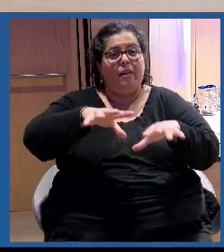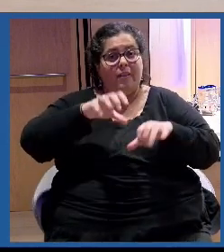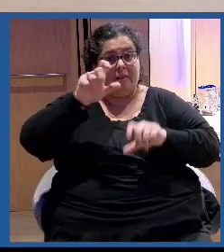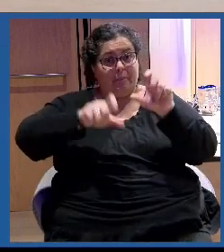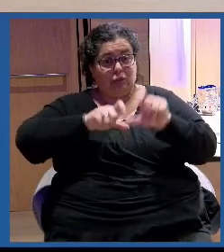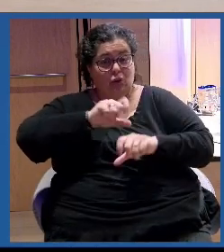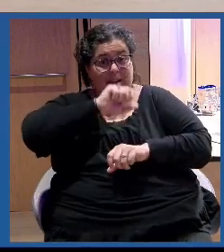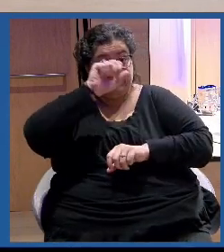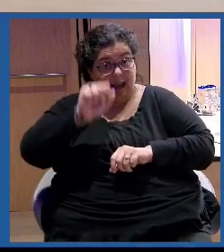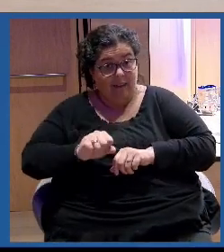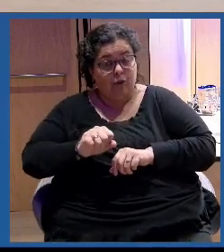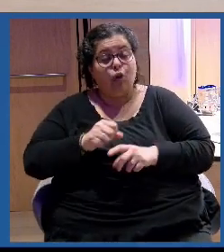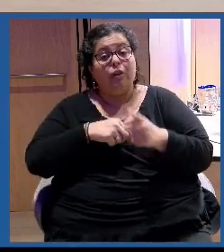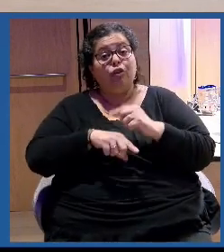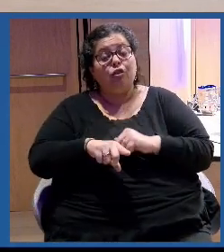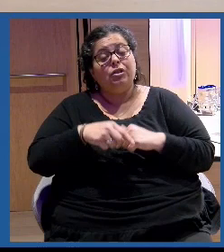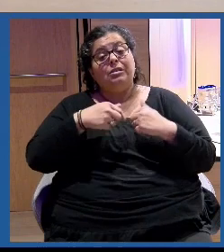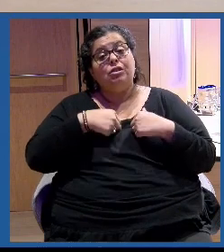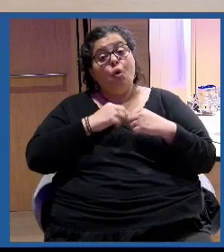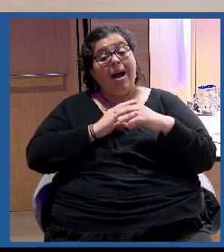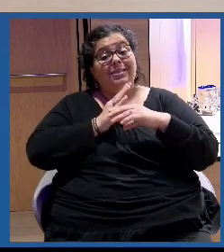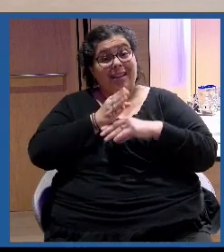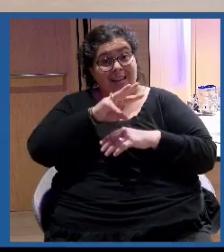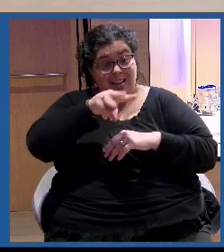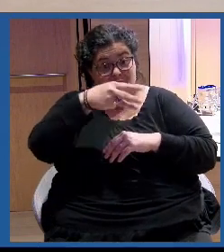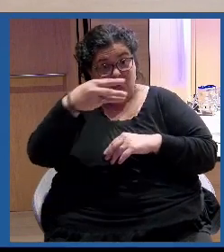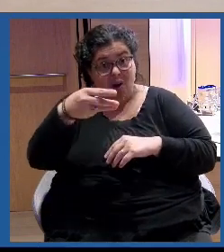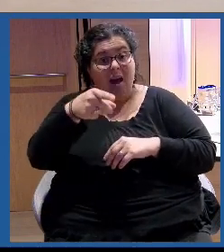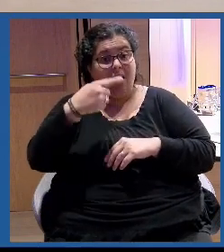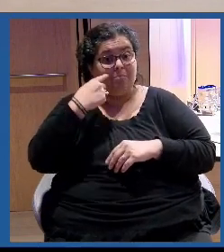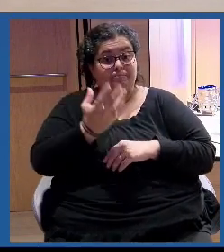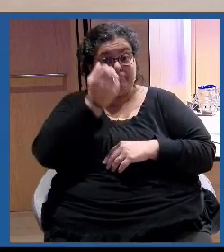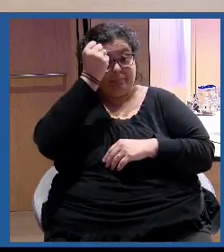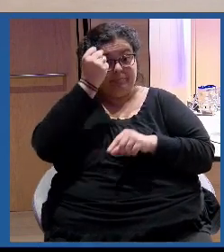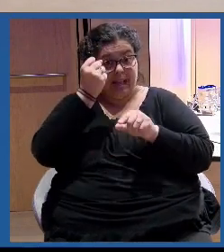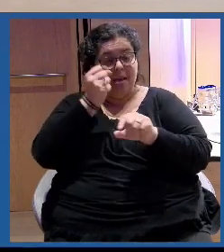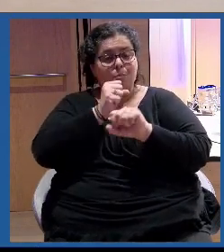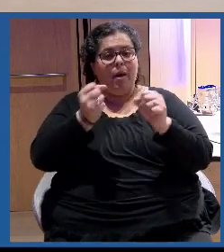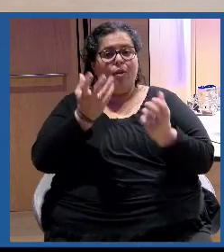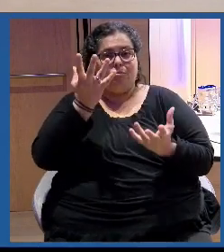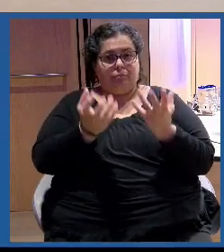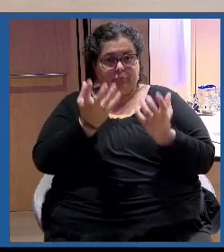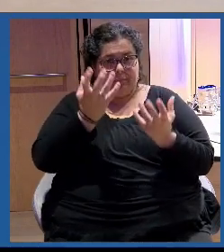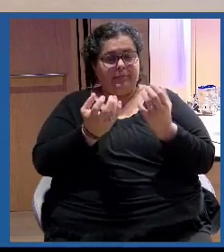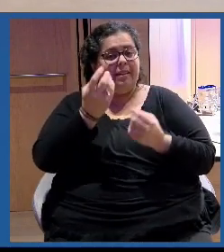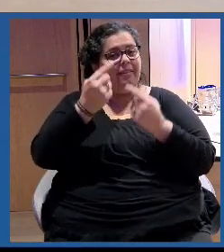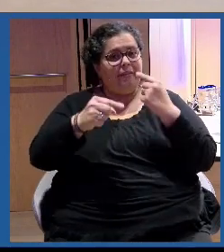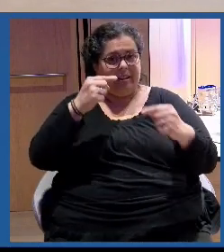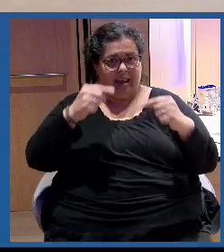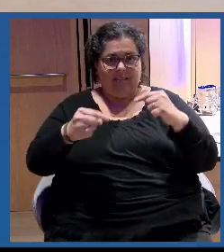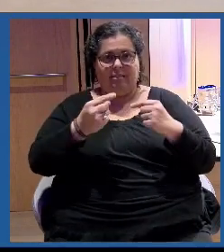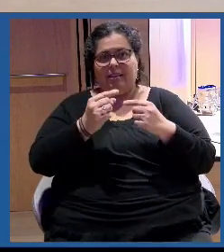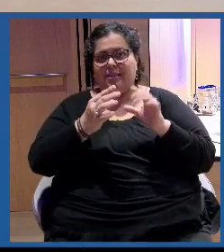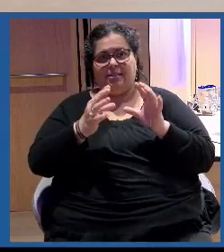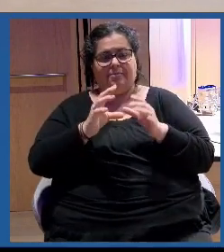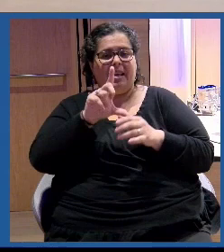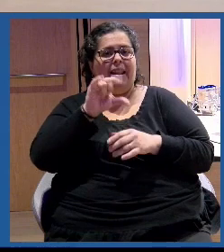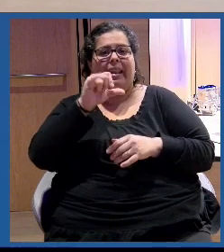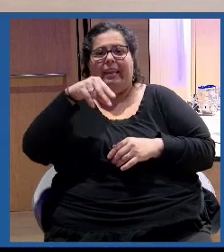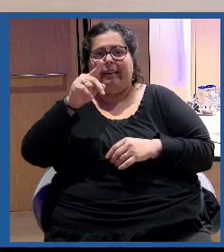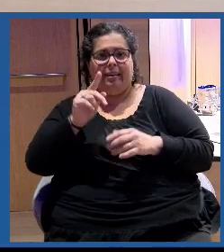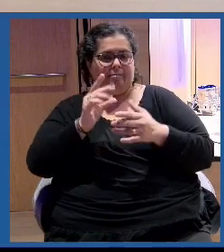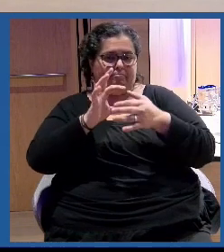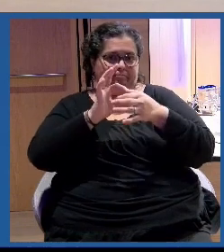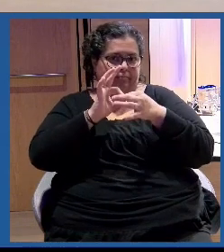a la pantalla, a ese portal, encuentro esto, puedo descargar cualquiera de estos enlaces que hay